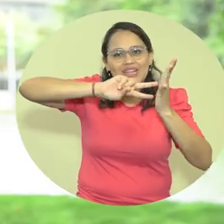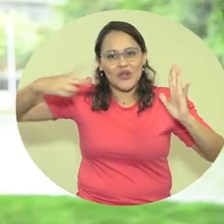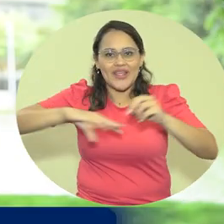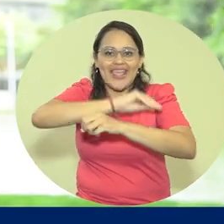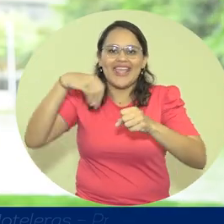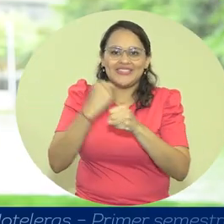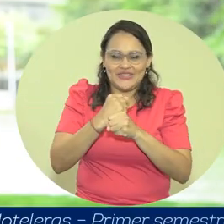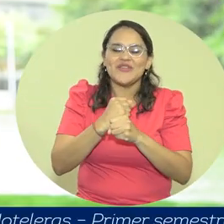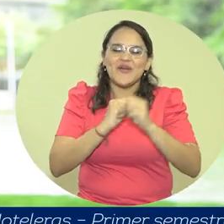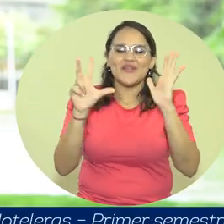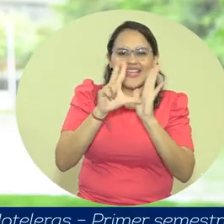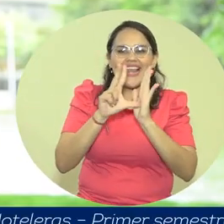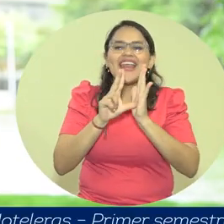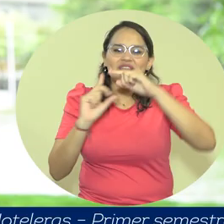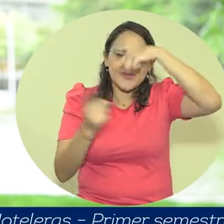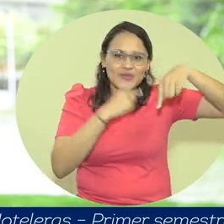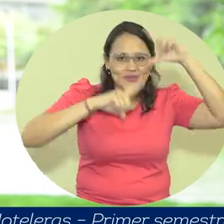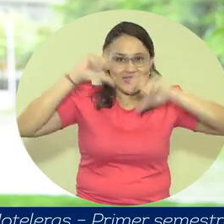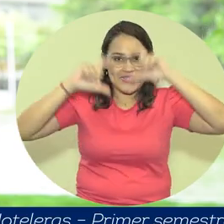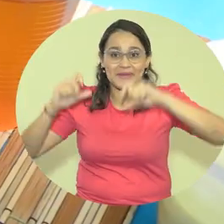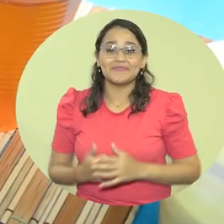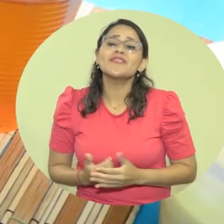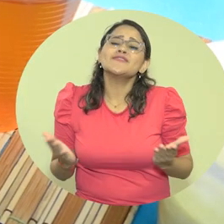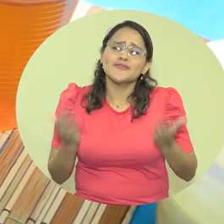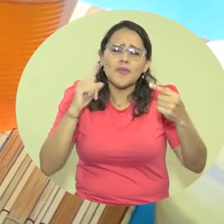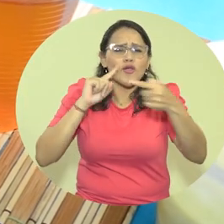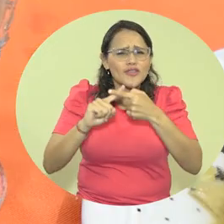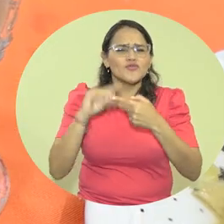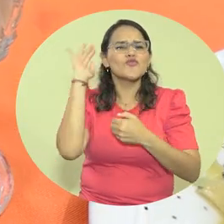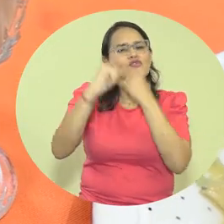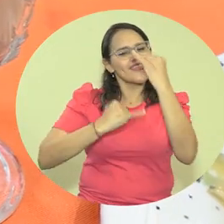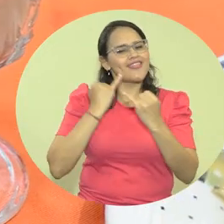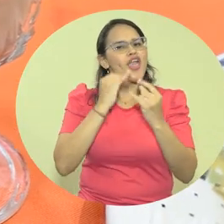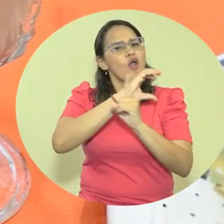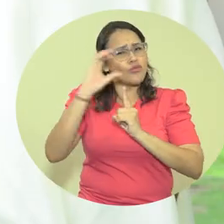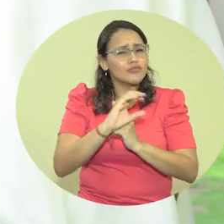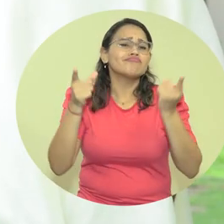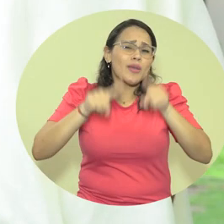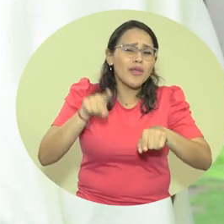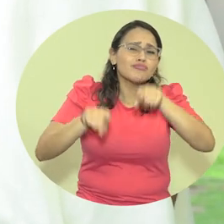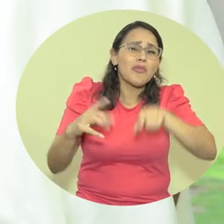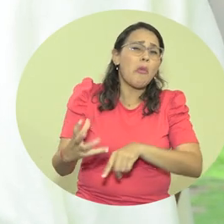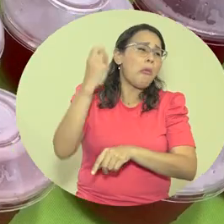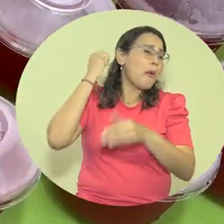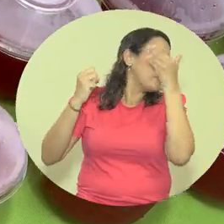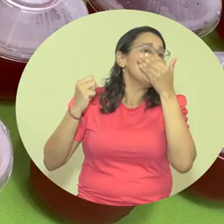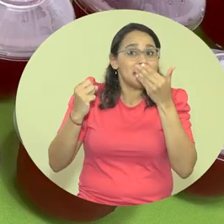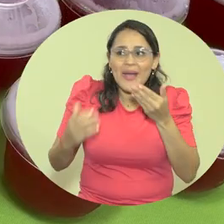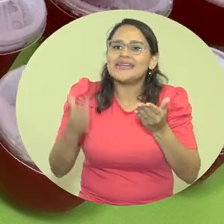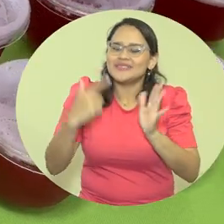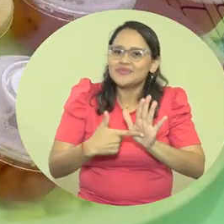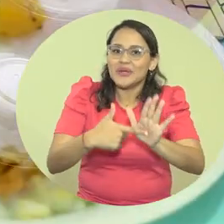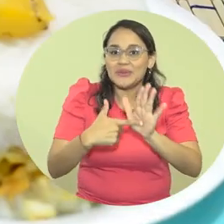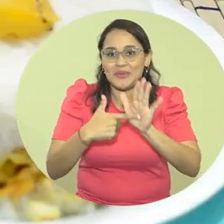muy importante que se hace a partir del rescate de la identidad cultural y también para preservar un poco las tradiciones que se han dejado de a un lado. Bebidas